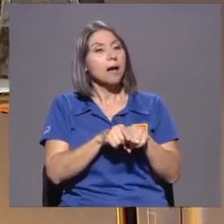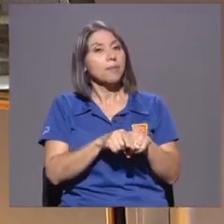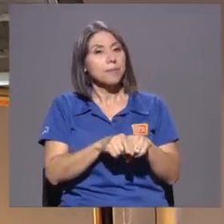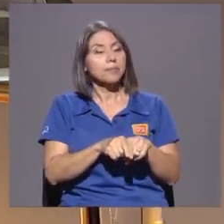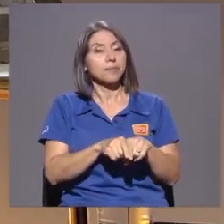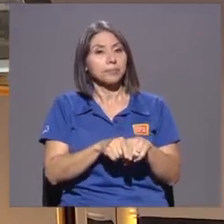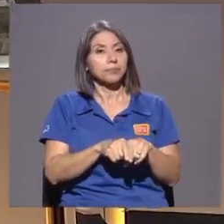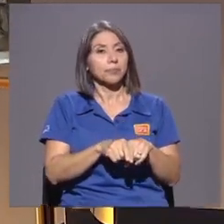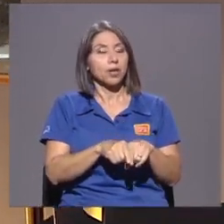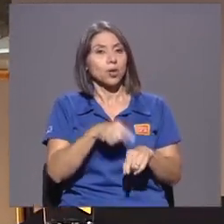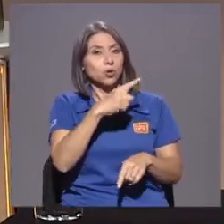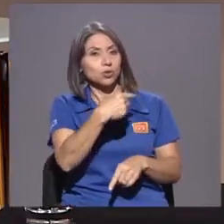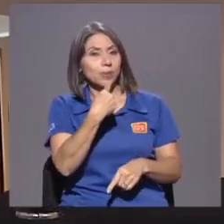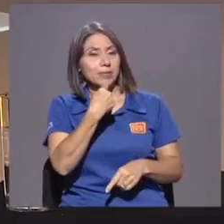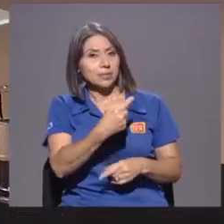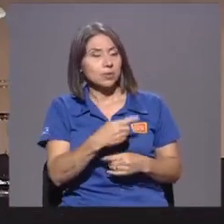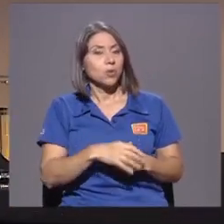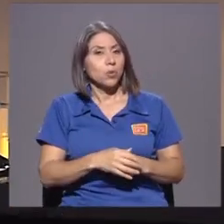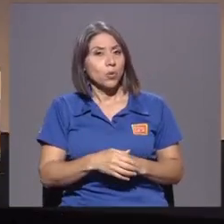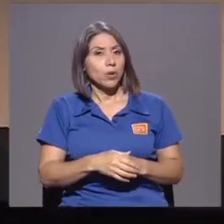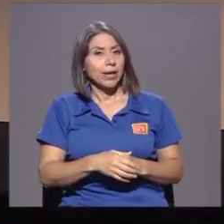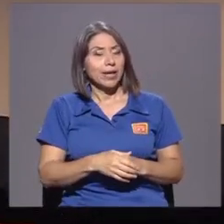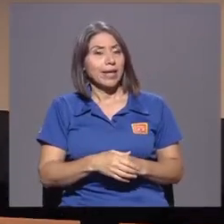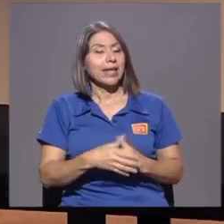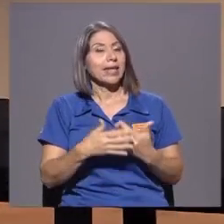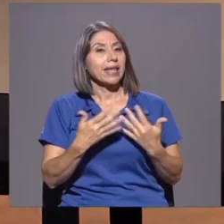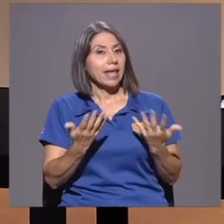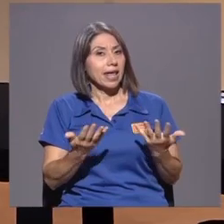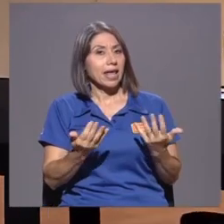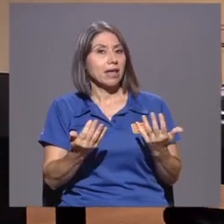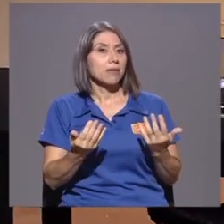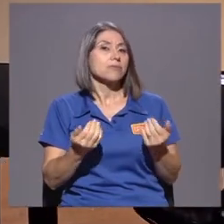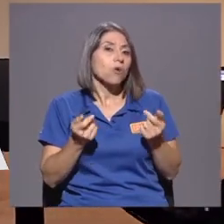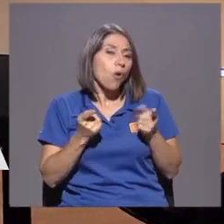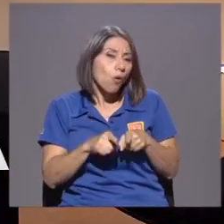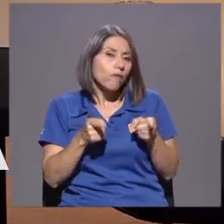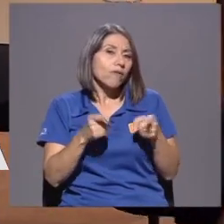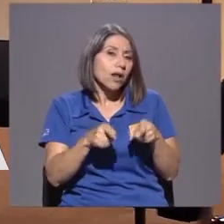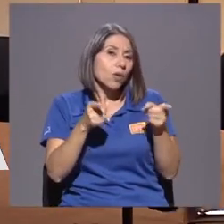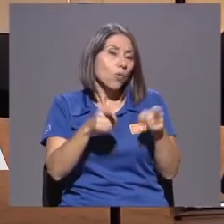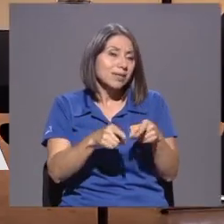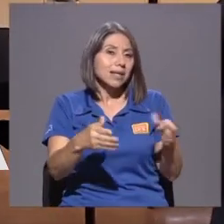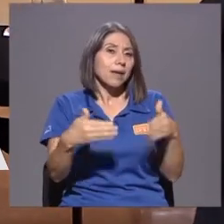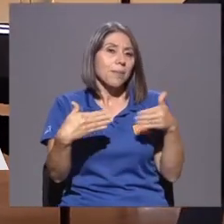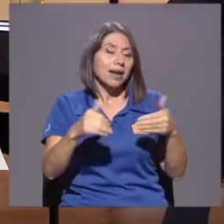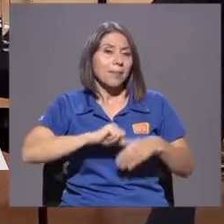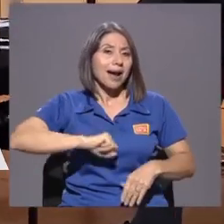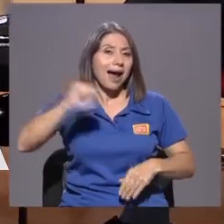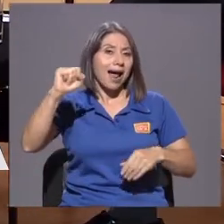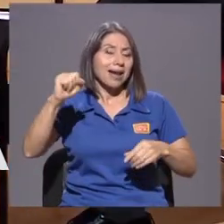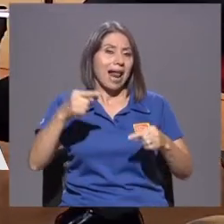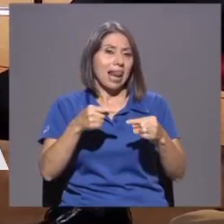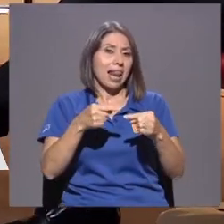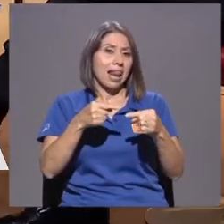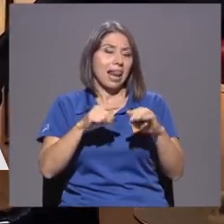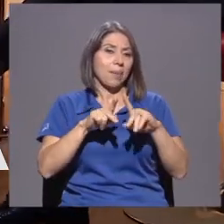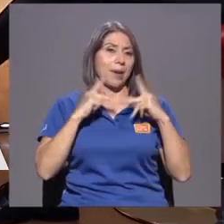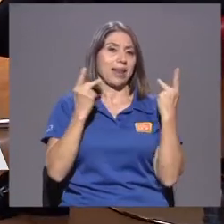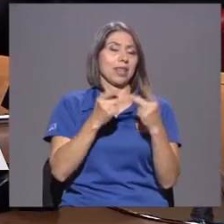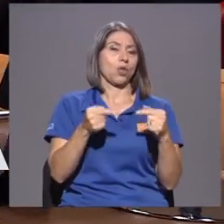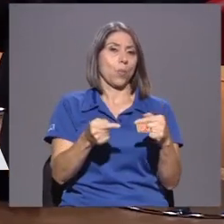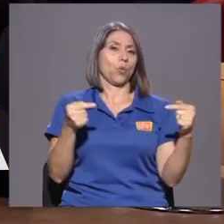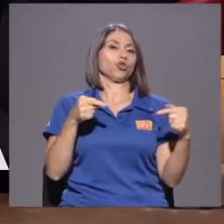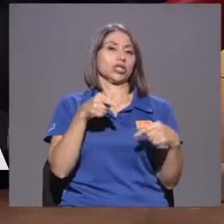que usted mencionó de que con frecuencia en panamá gana la oposición de manera que